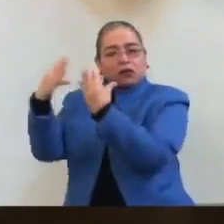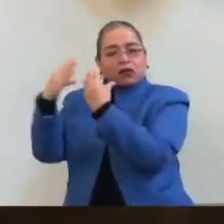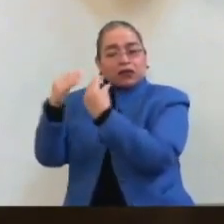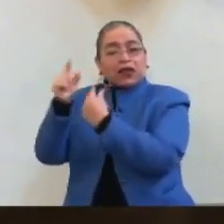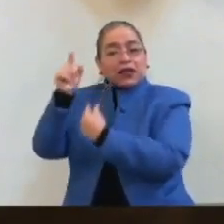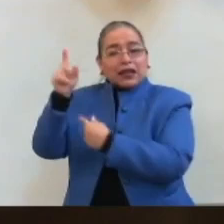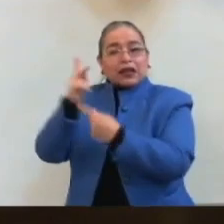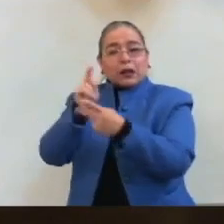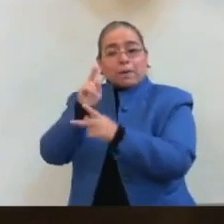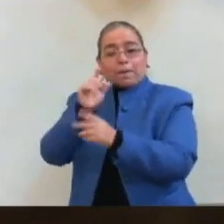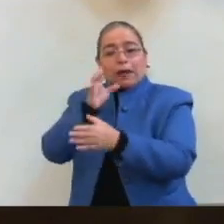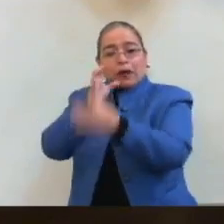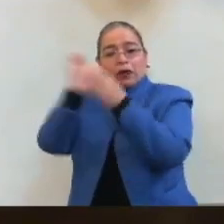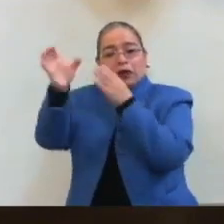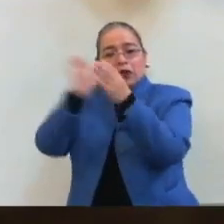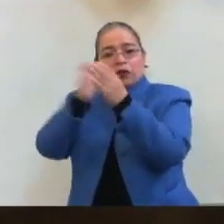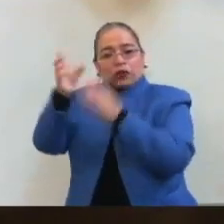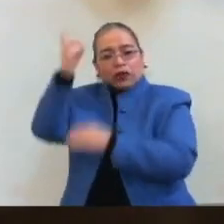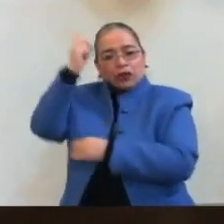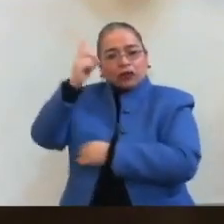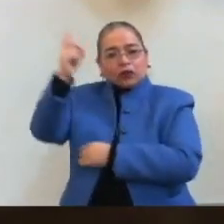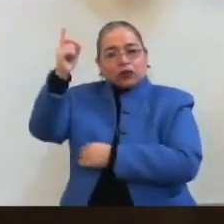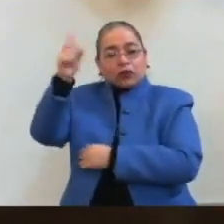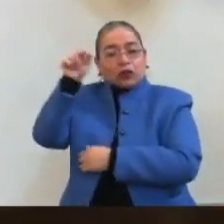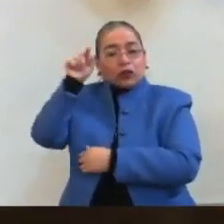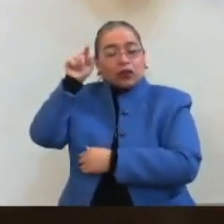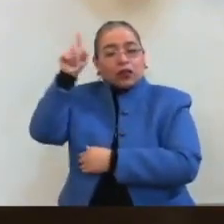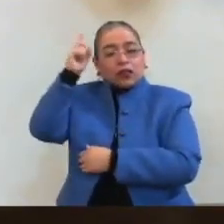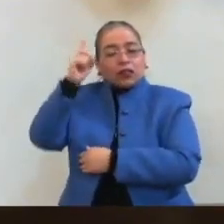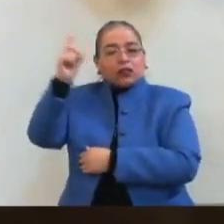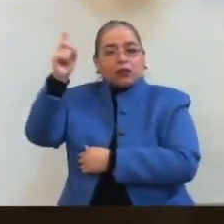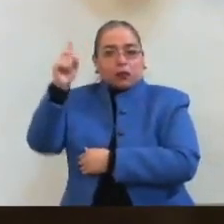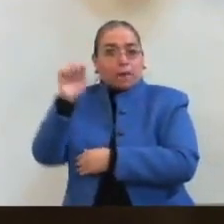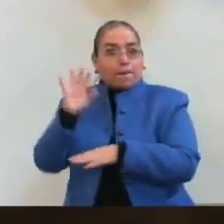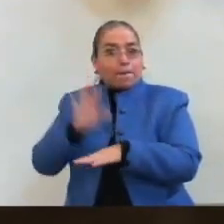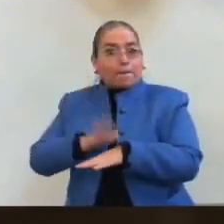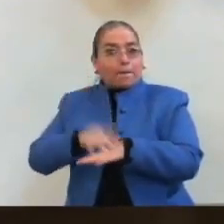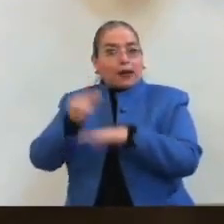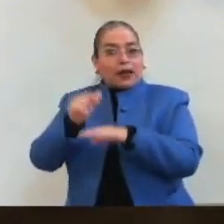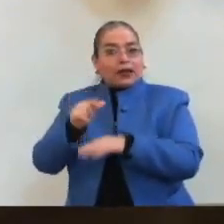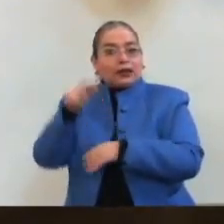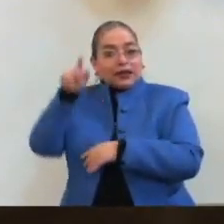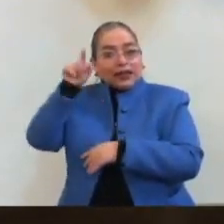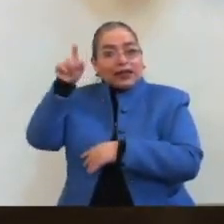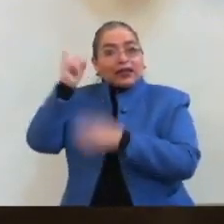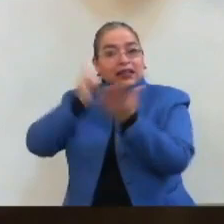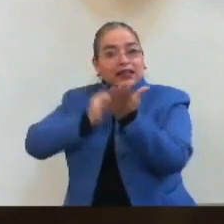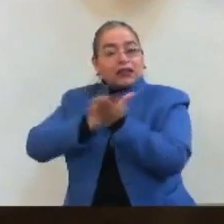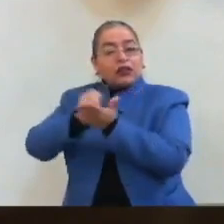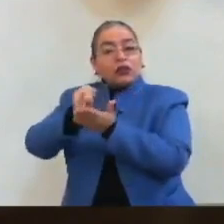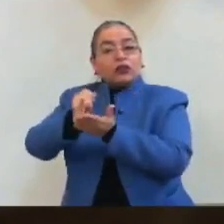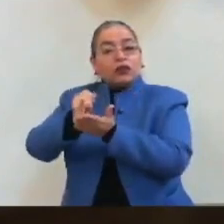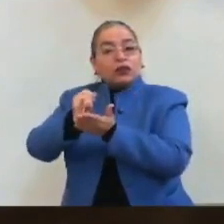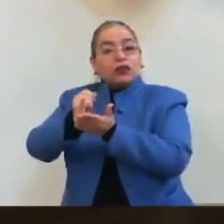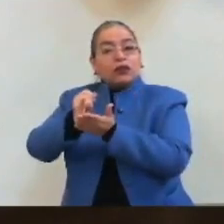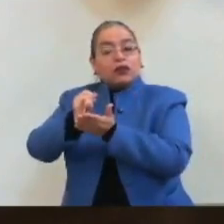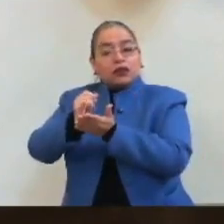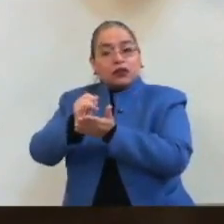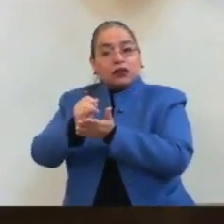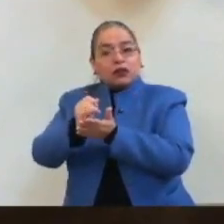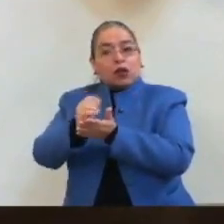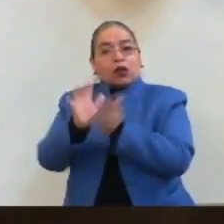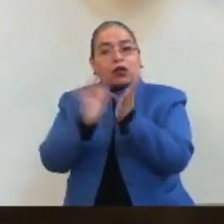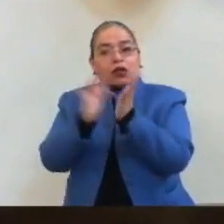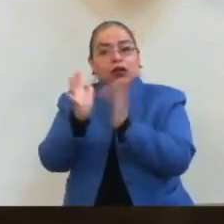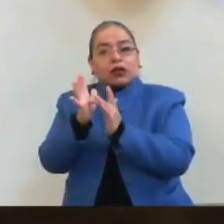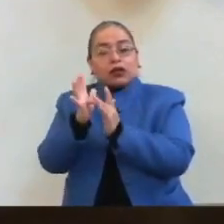palabra y más aún decidió que cristo su hijo